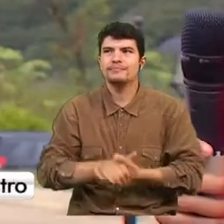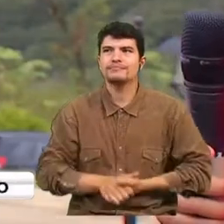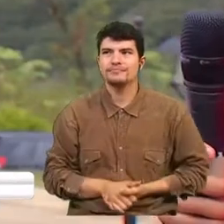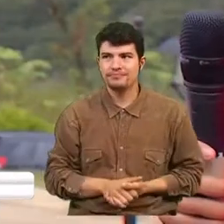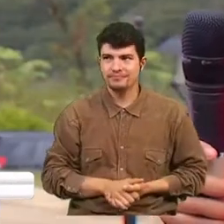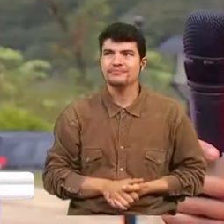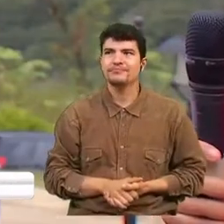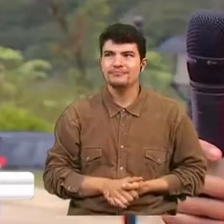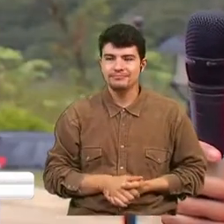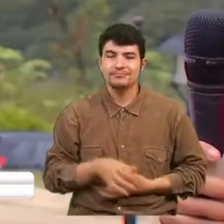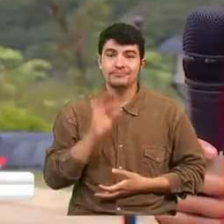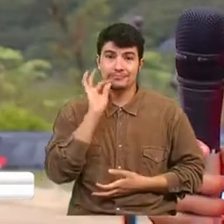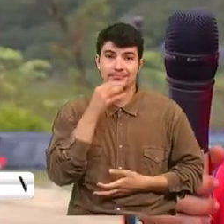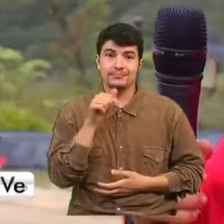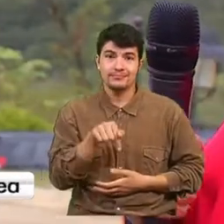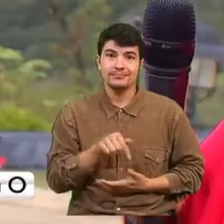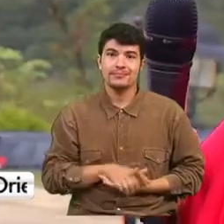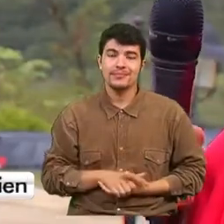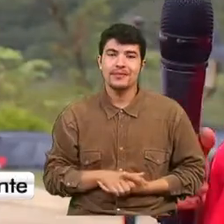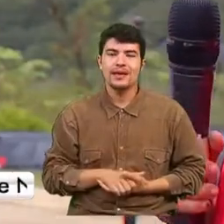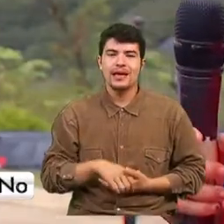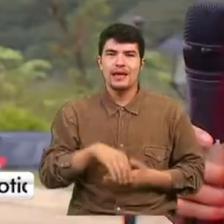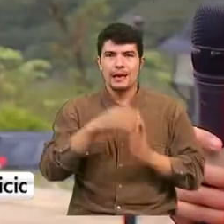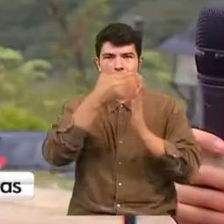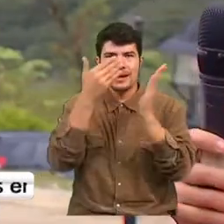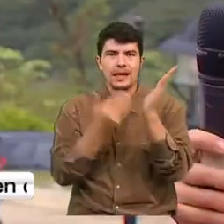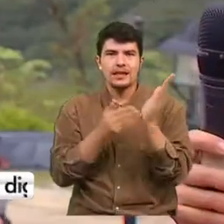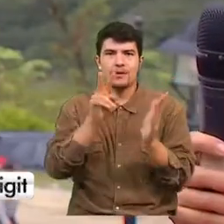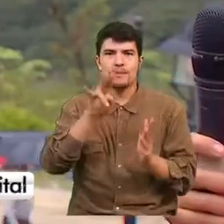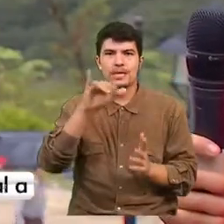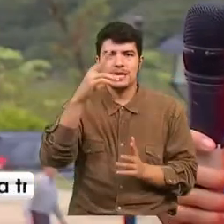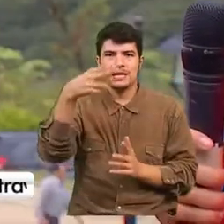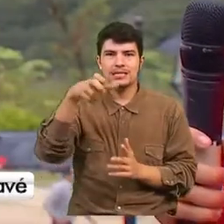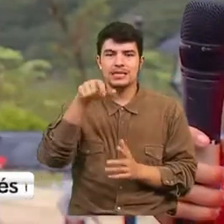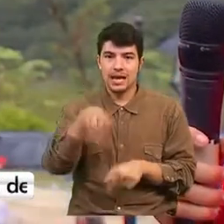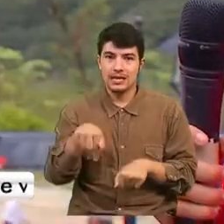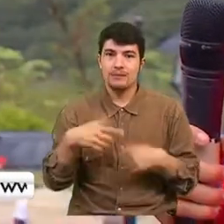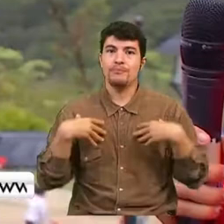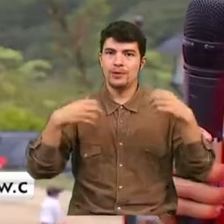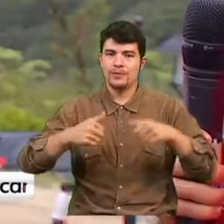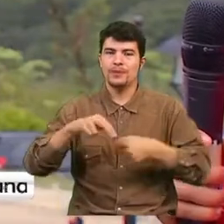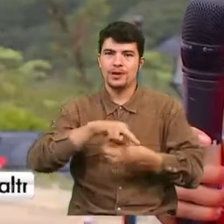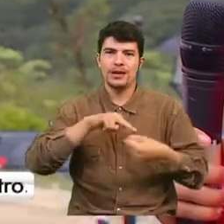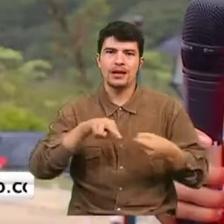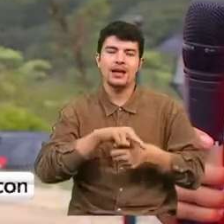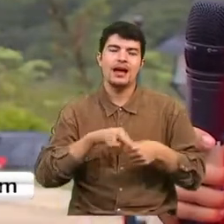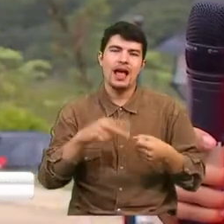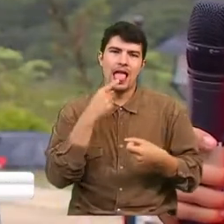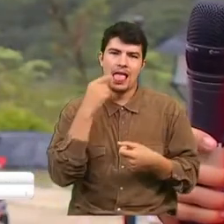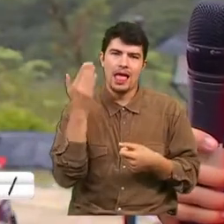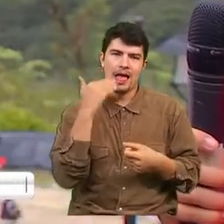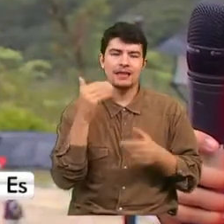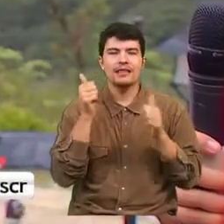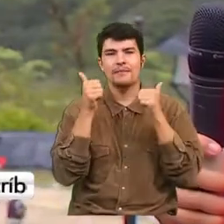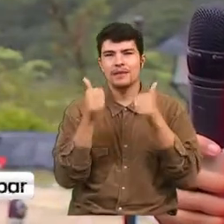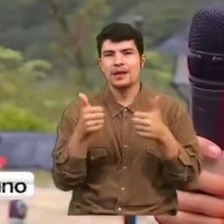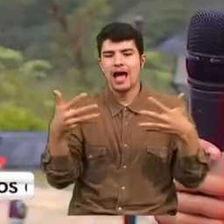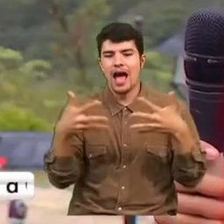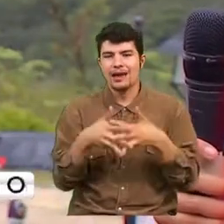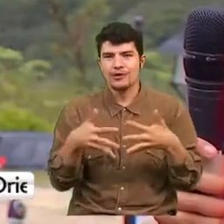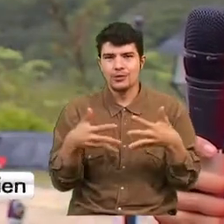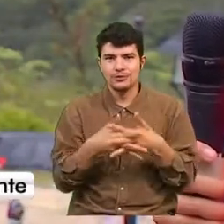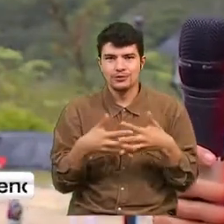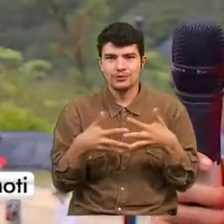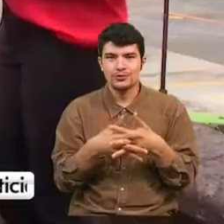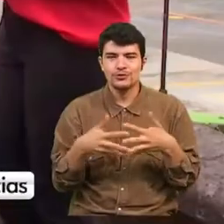de aquí, de esta región, y obviamente un muy buen ají o un arroz de menudencias que se prepara exquisito aquí en